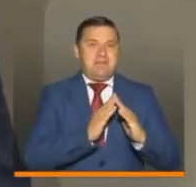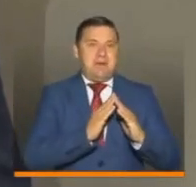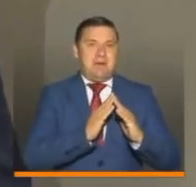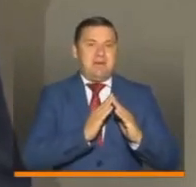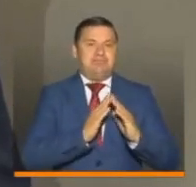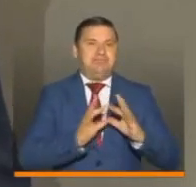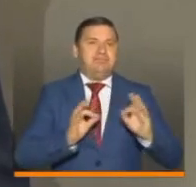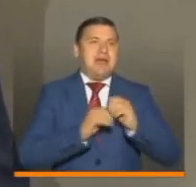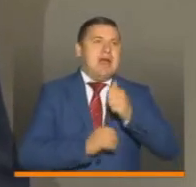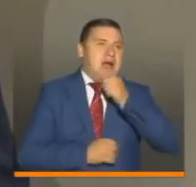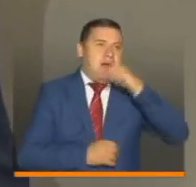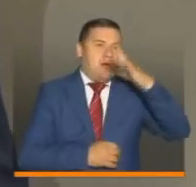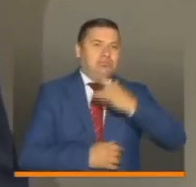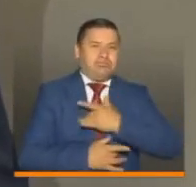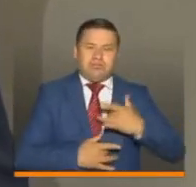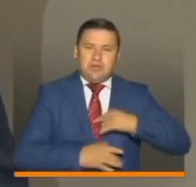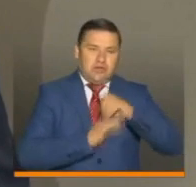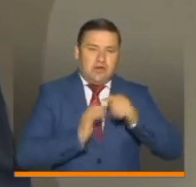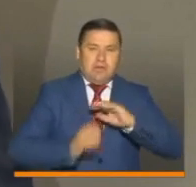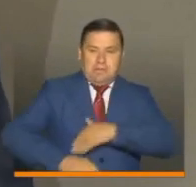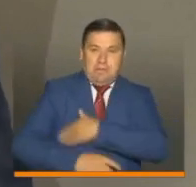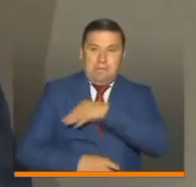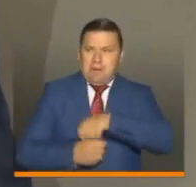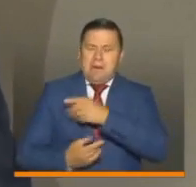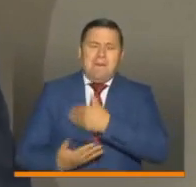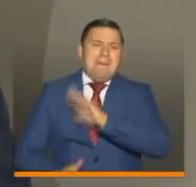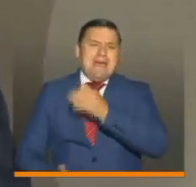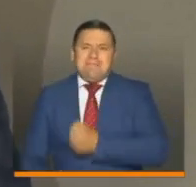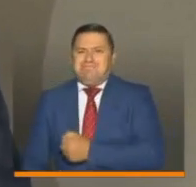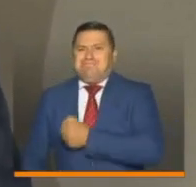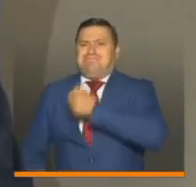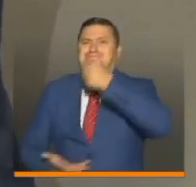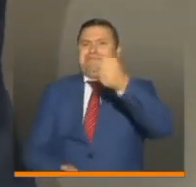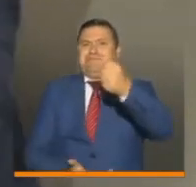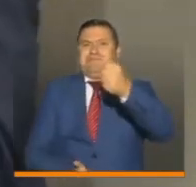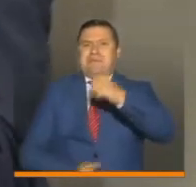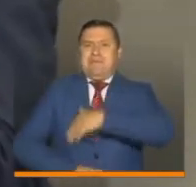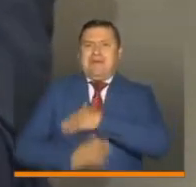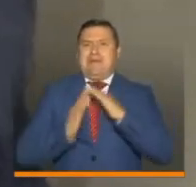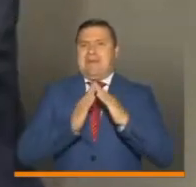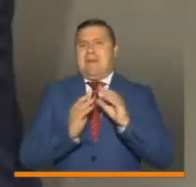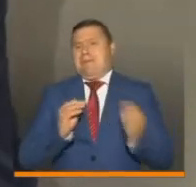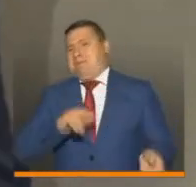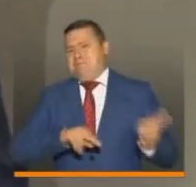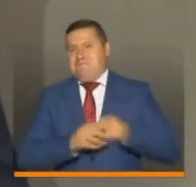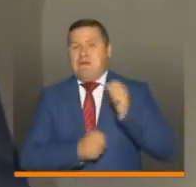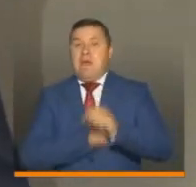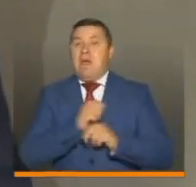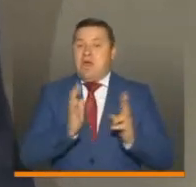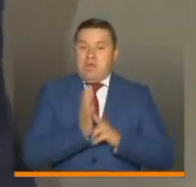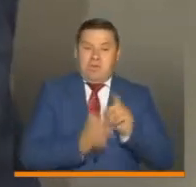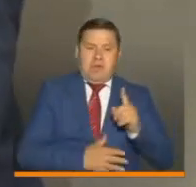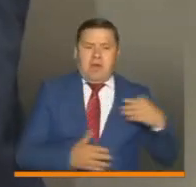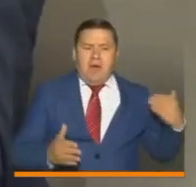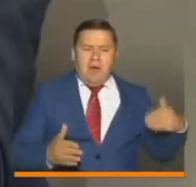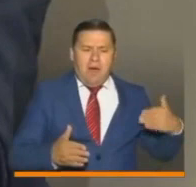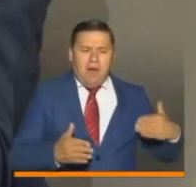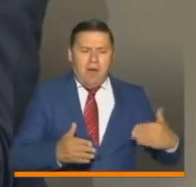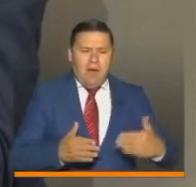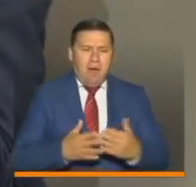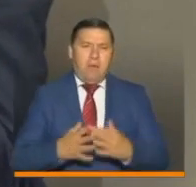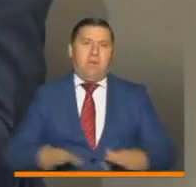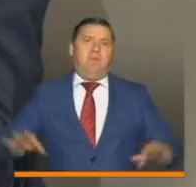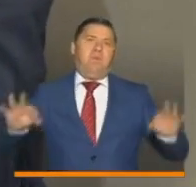saneamiento básico. El presupuesto del Ministerio de Vivienda es el más alto desde que existe el Ministerio de Vivienda, desde su creación en el 2011. Eso